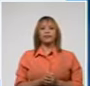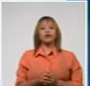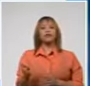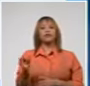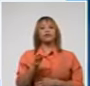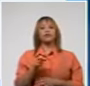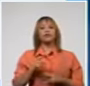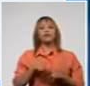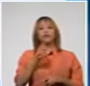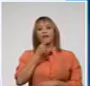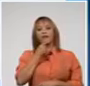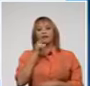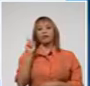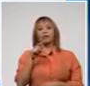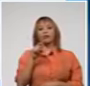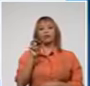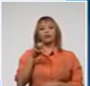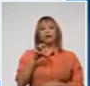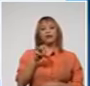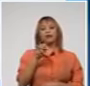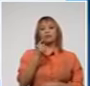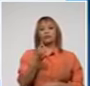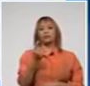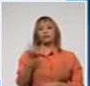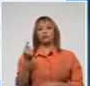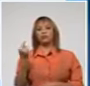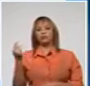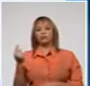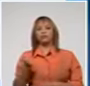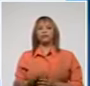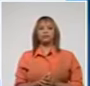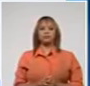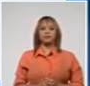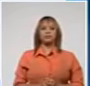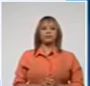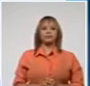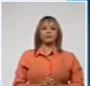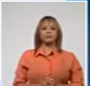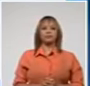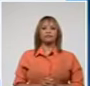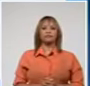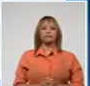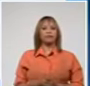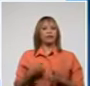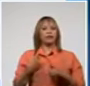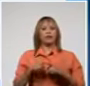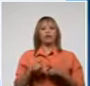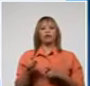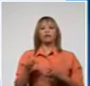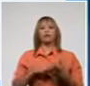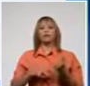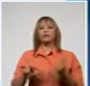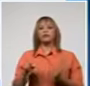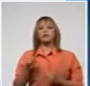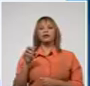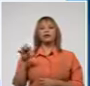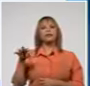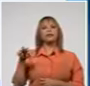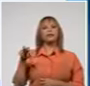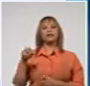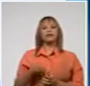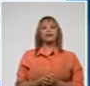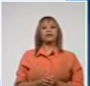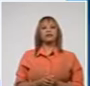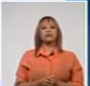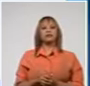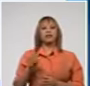Vieja, Cotorro, Marianao y Playa reportan 1 caso cada uno. Vamos a revisar el resto de los territorios. En el caso de Pinar del Río hay